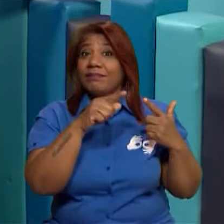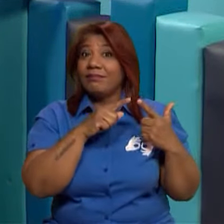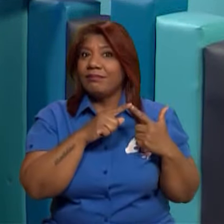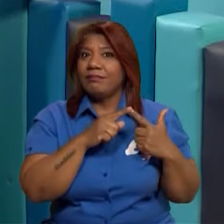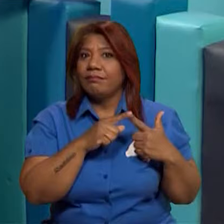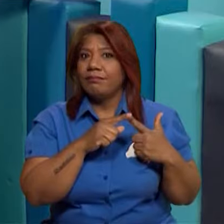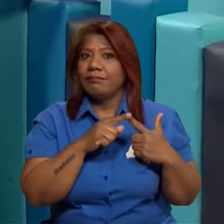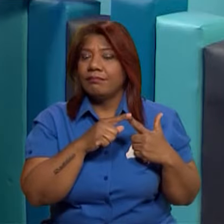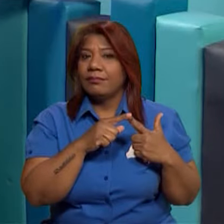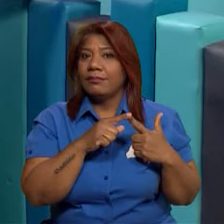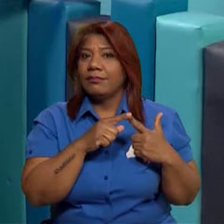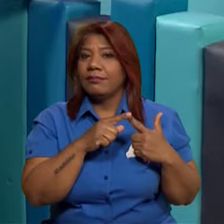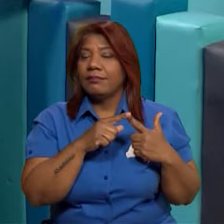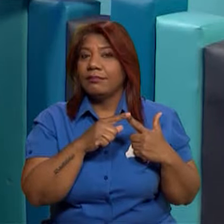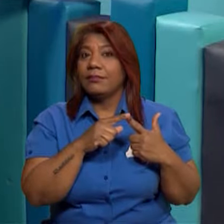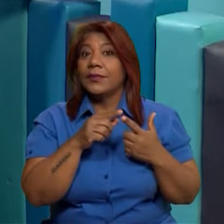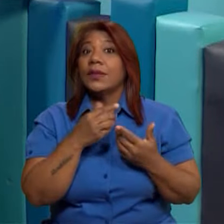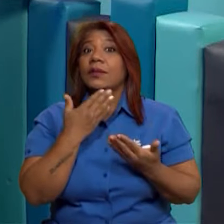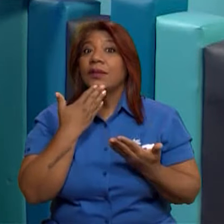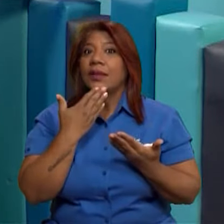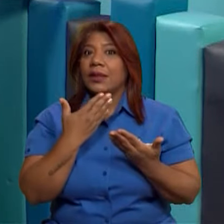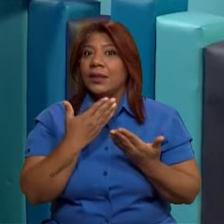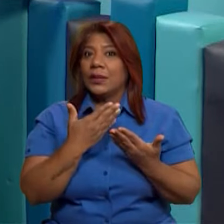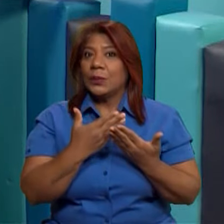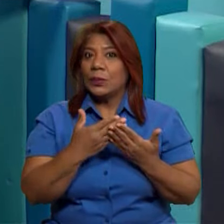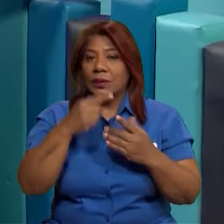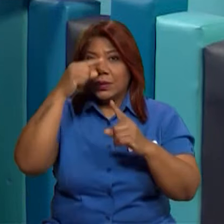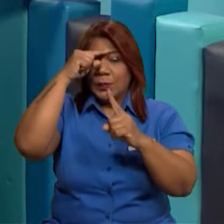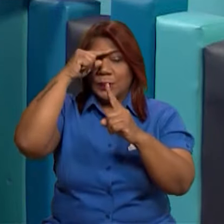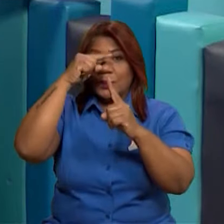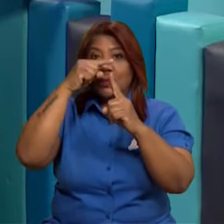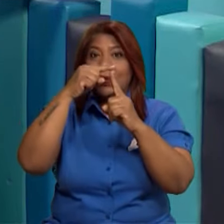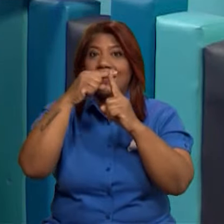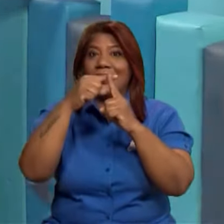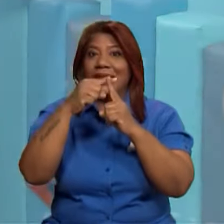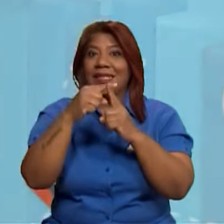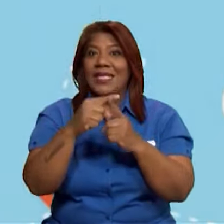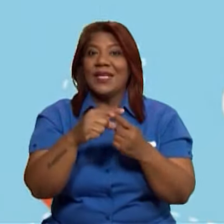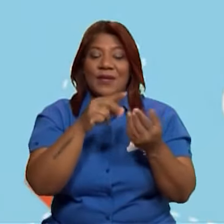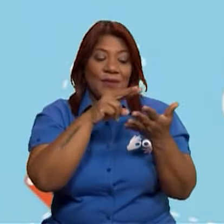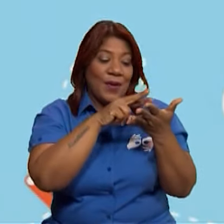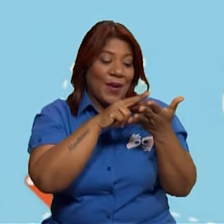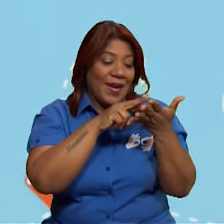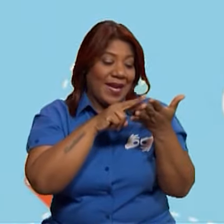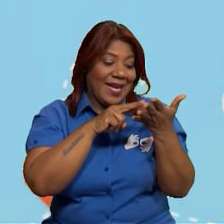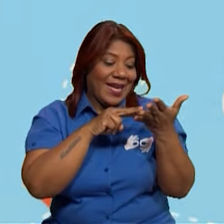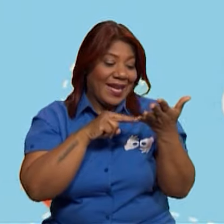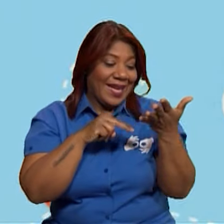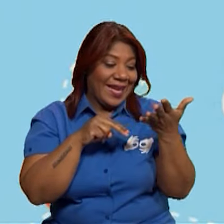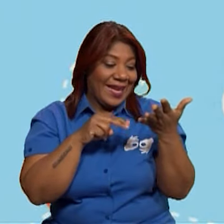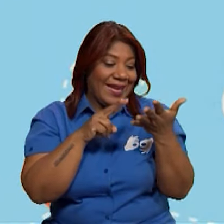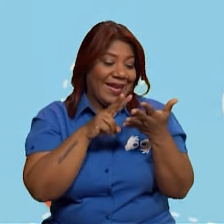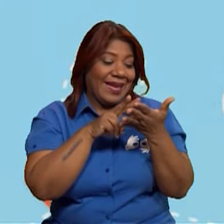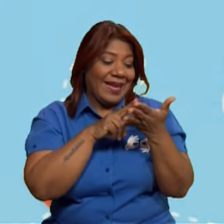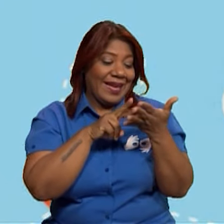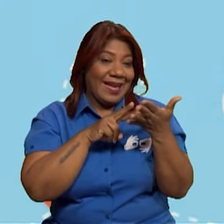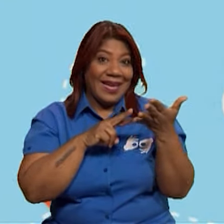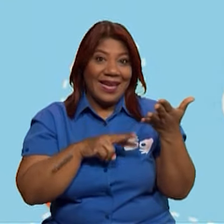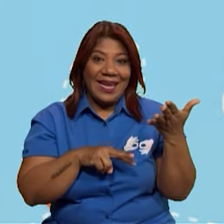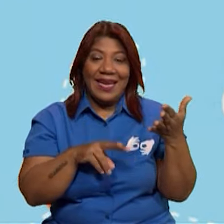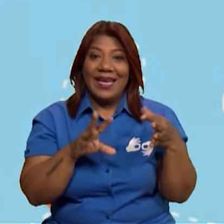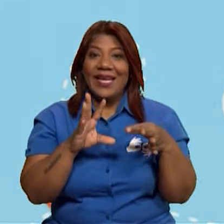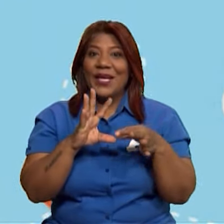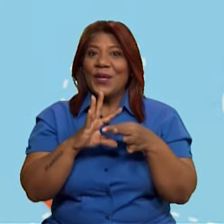que tener? Muy bueno para nosotros. Leer un cuento. ¡Wow! Es muy importante leer un